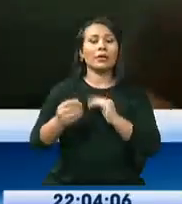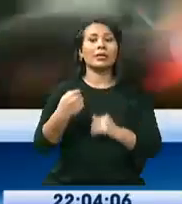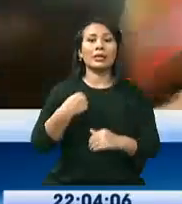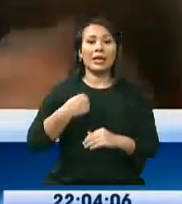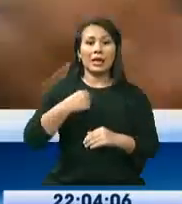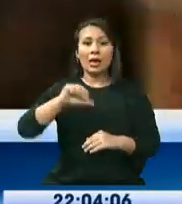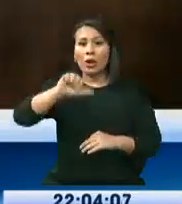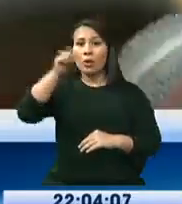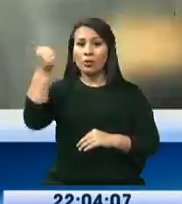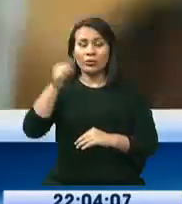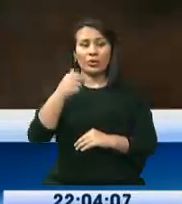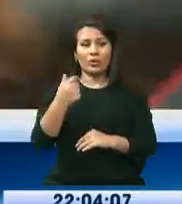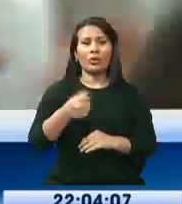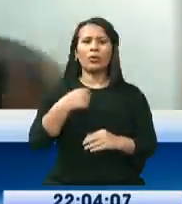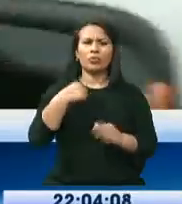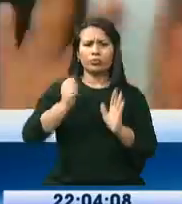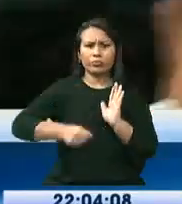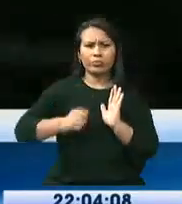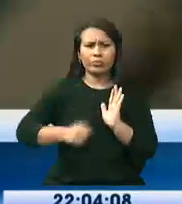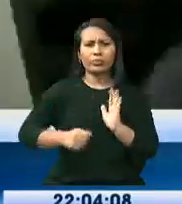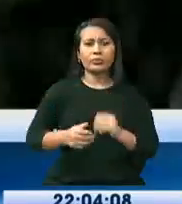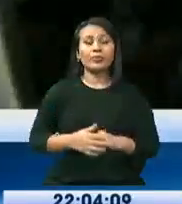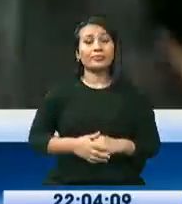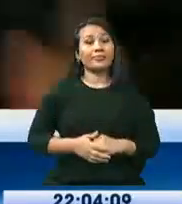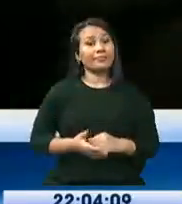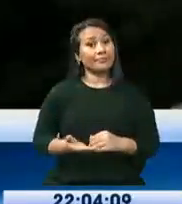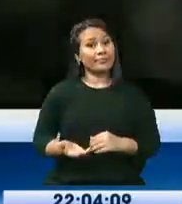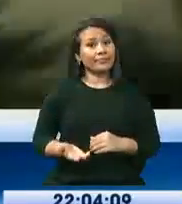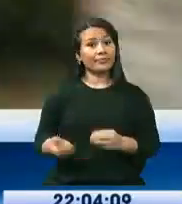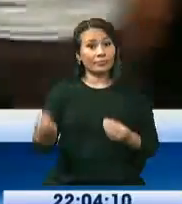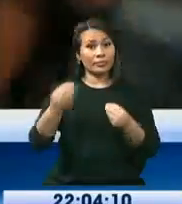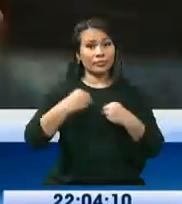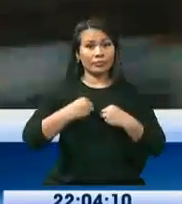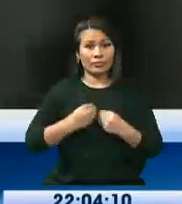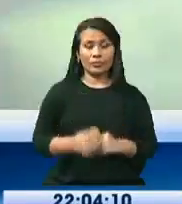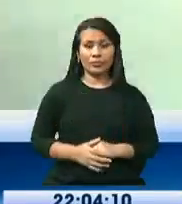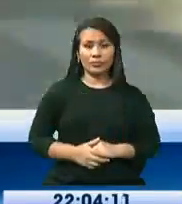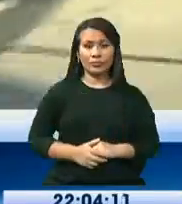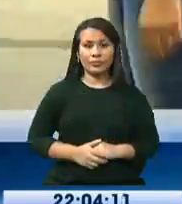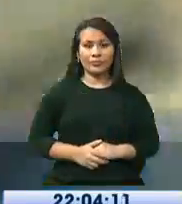Tribunal de Garantías Penales. Informó Ítalo Ruiz.